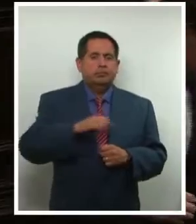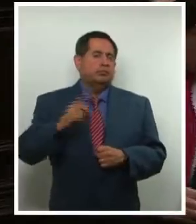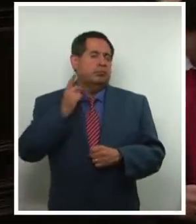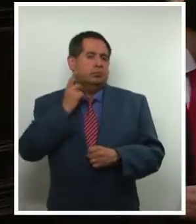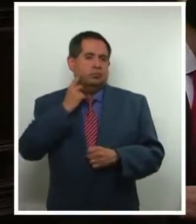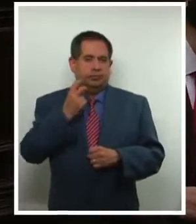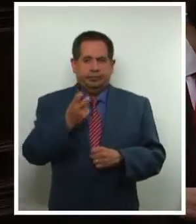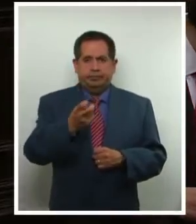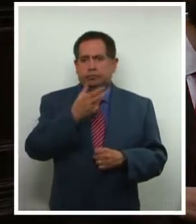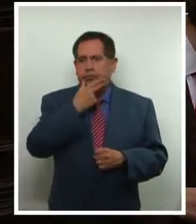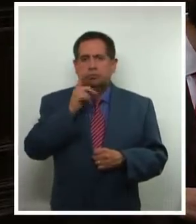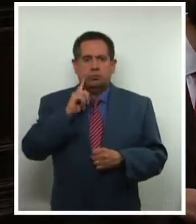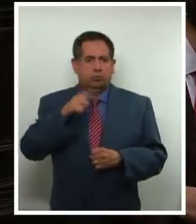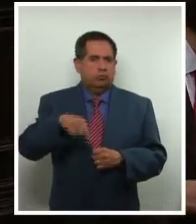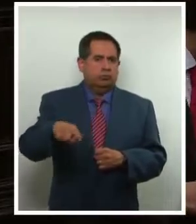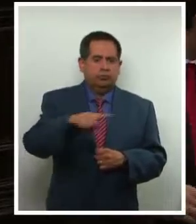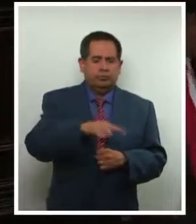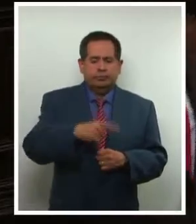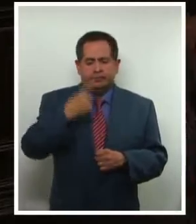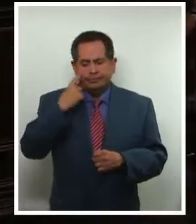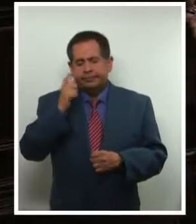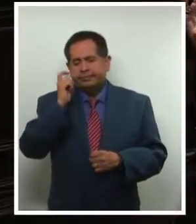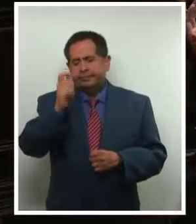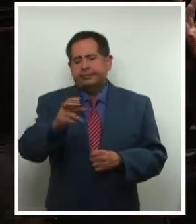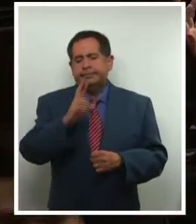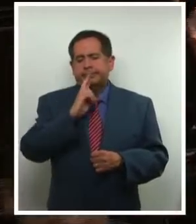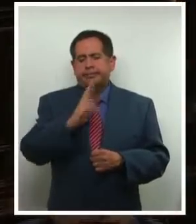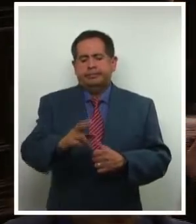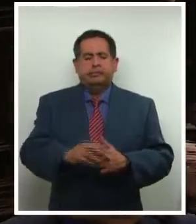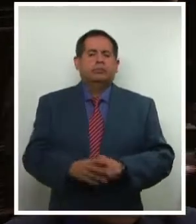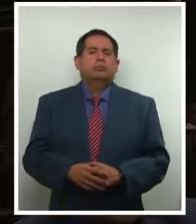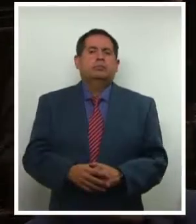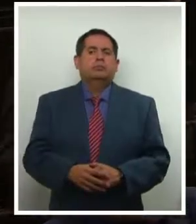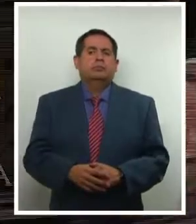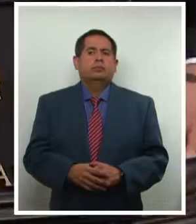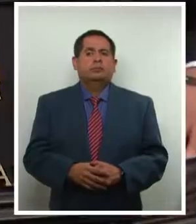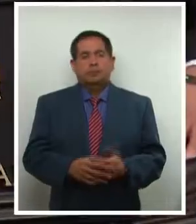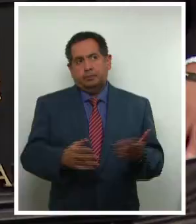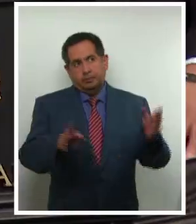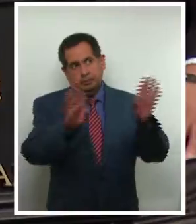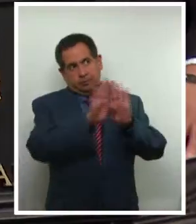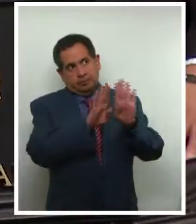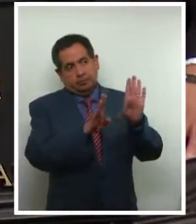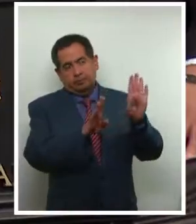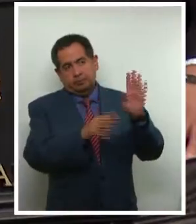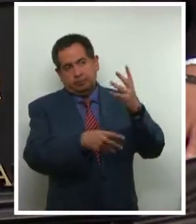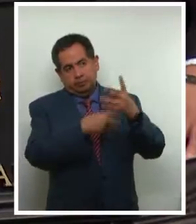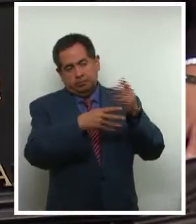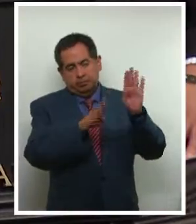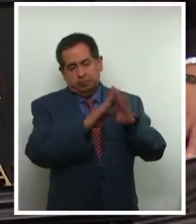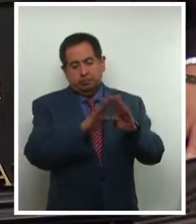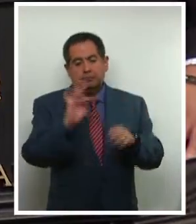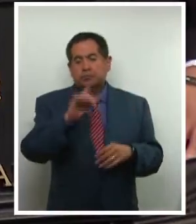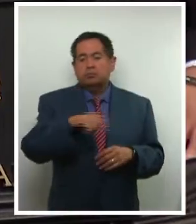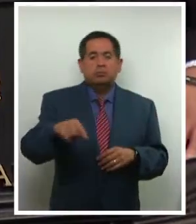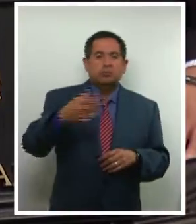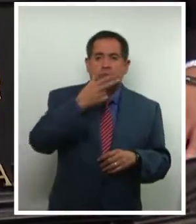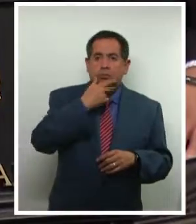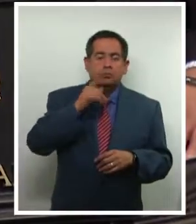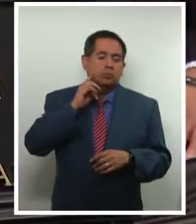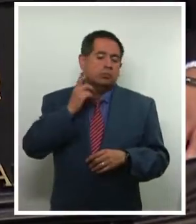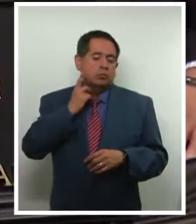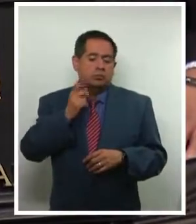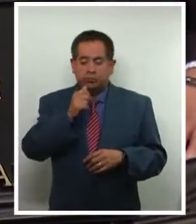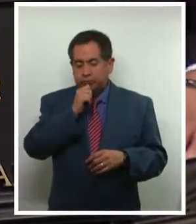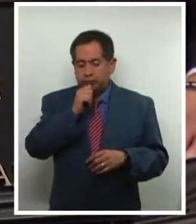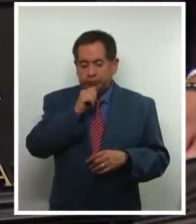legisladores de esta Asamblea Constituyente. Escuchemos el resultado de la votación. El sistema electrónico, si algún diputado o diputada